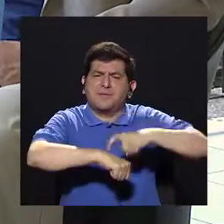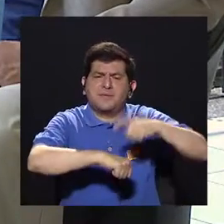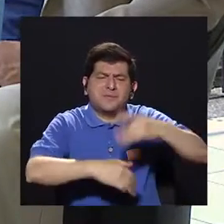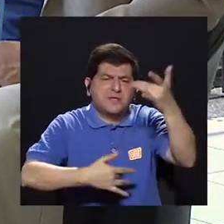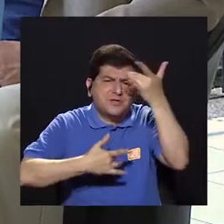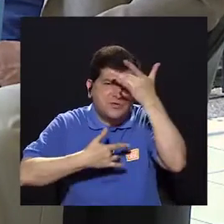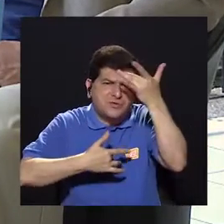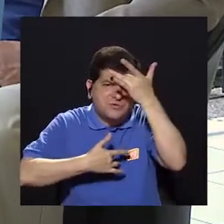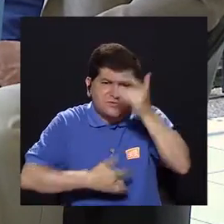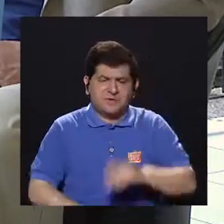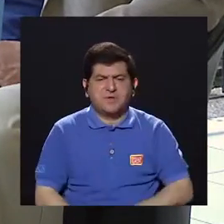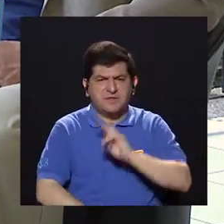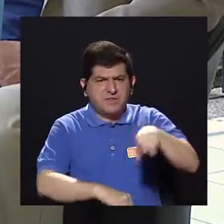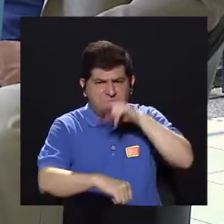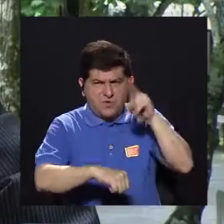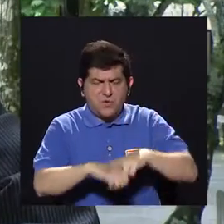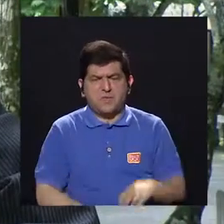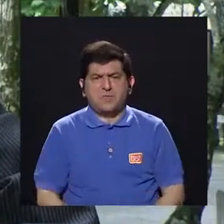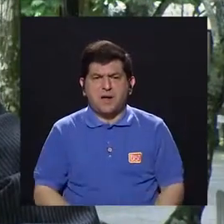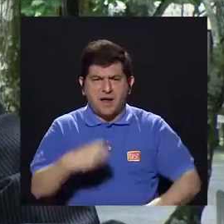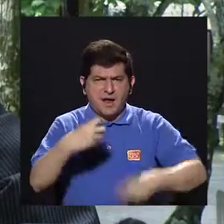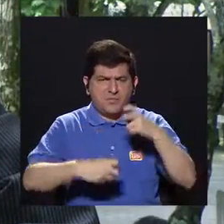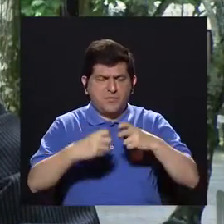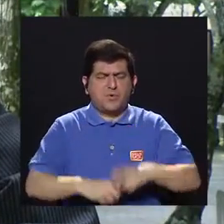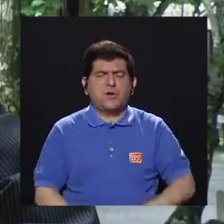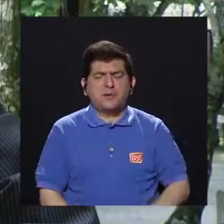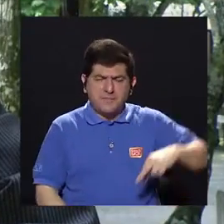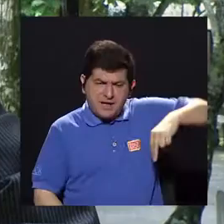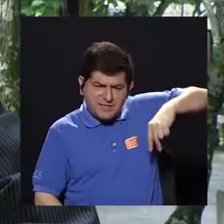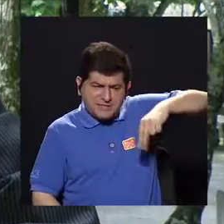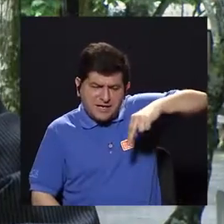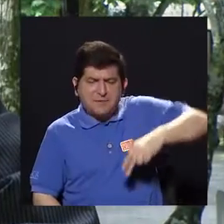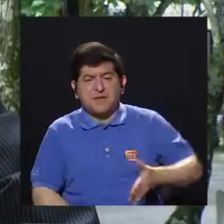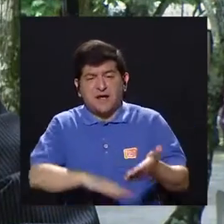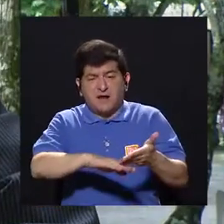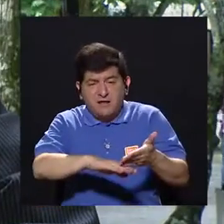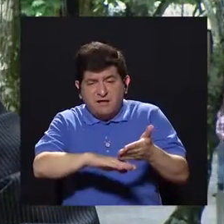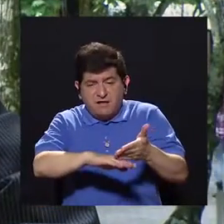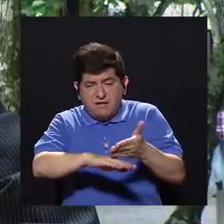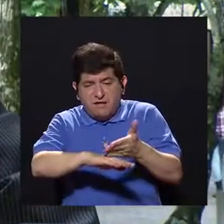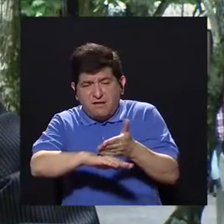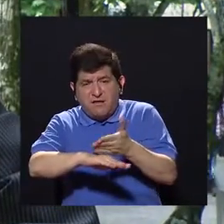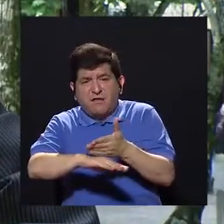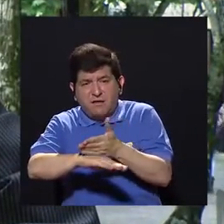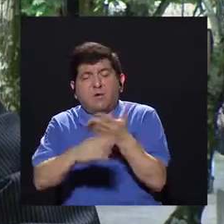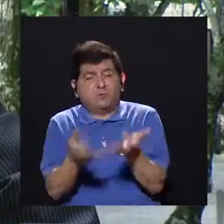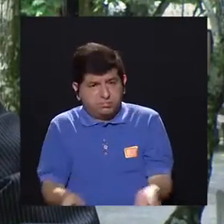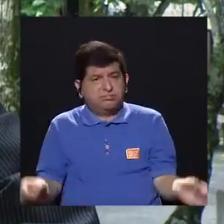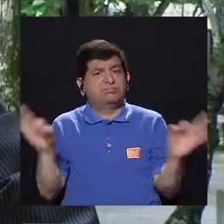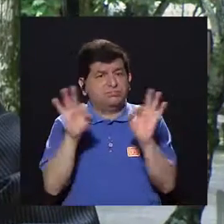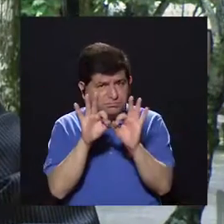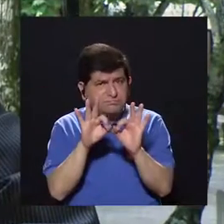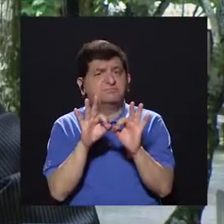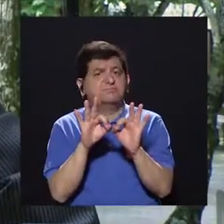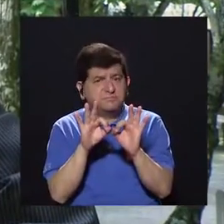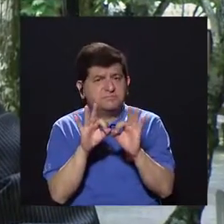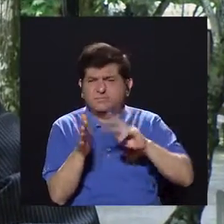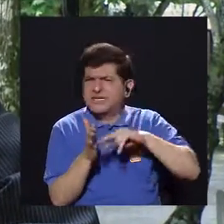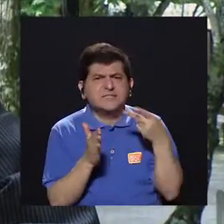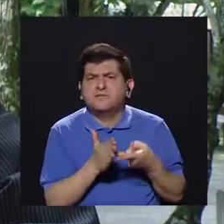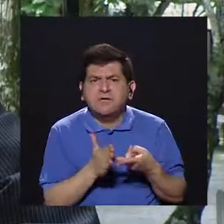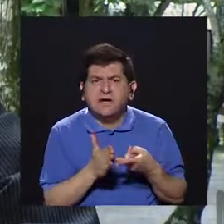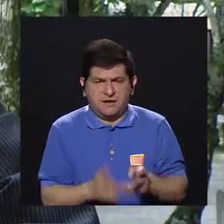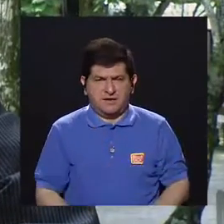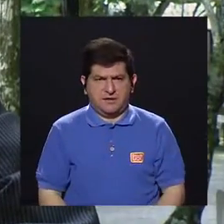marcha y va progresando y va progresando de una forma muy importante. ¿Qué significa esto? Que dentro de la enfermedad hay sus variantes,